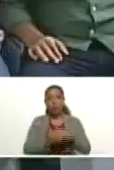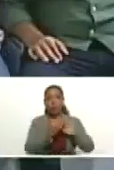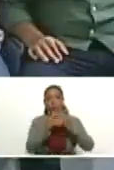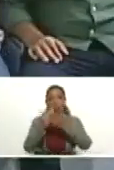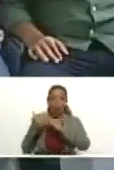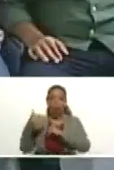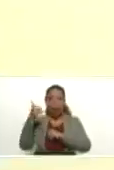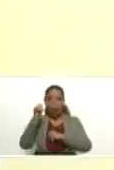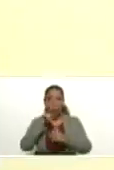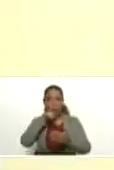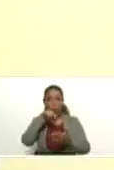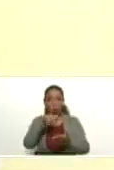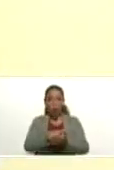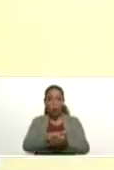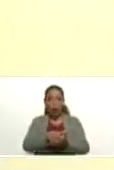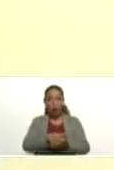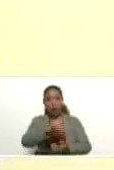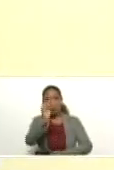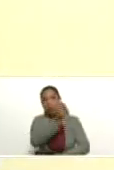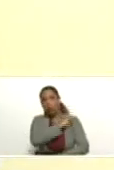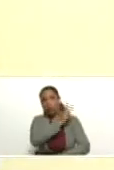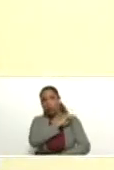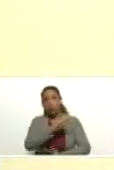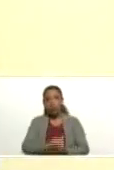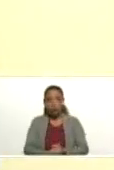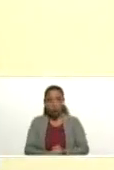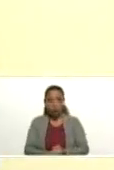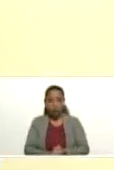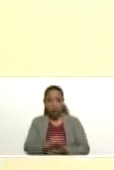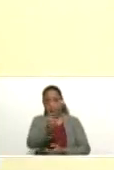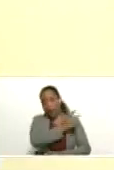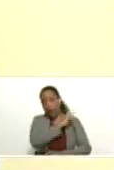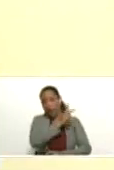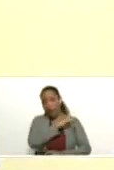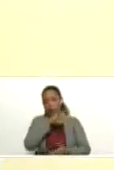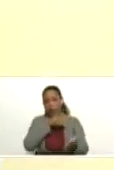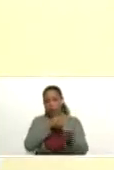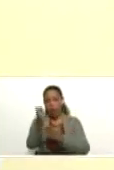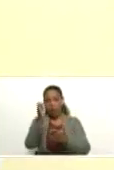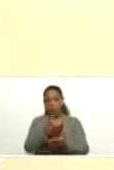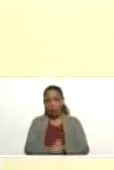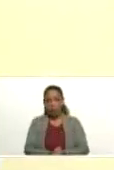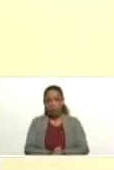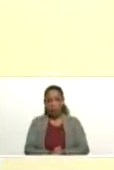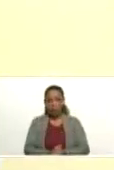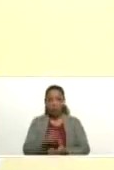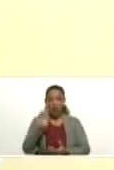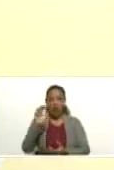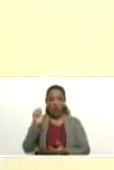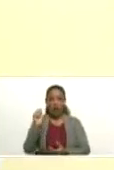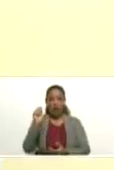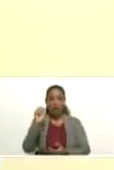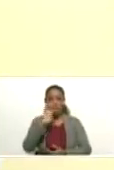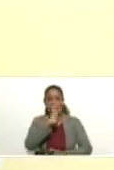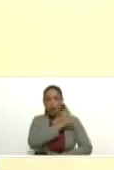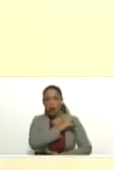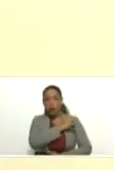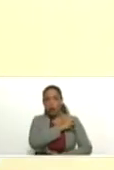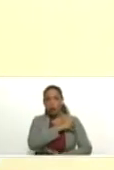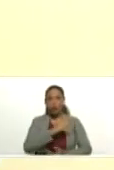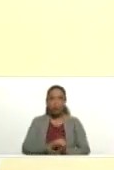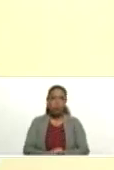que lleva el nombre de nuestro general en jefe, el general de la lealtad, Rafael Urdanetas II.